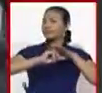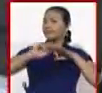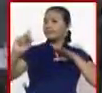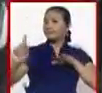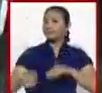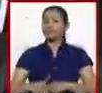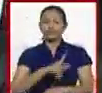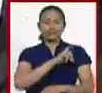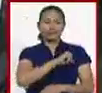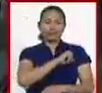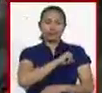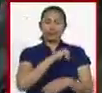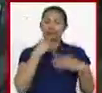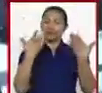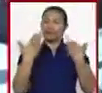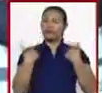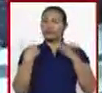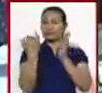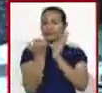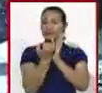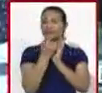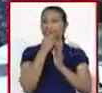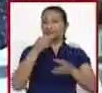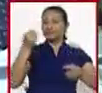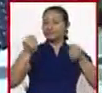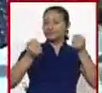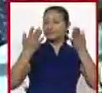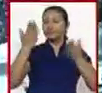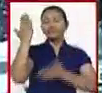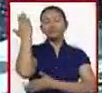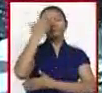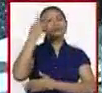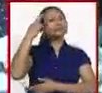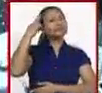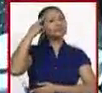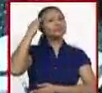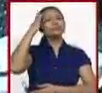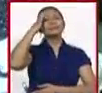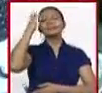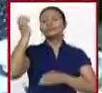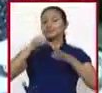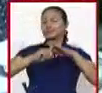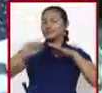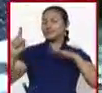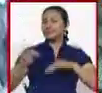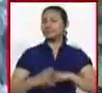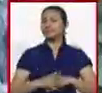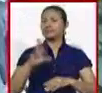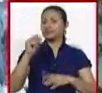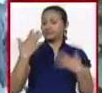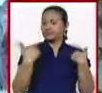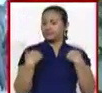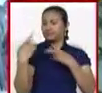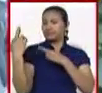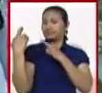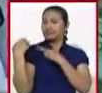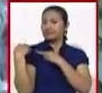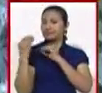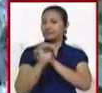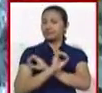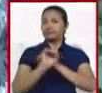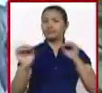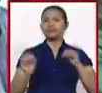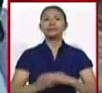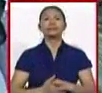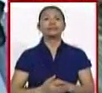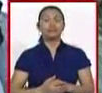fuga y la unidad de tránsito ya tiene identificado a su conductor. Se desconocen los motivos por el cual huyó del lugar, ya que él no tendría responsabilidad alguna en